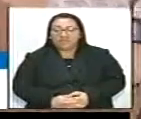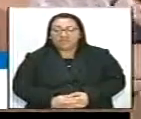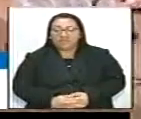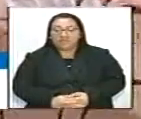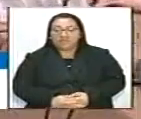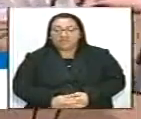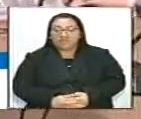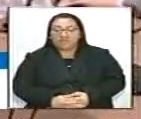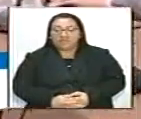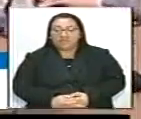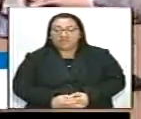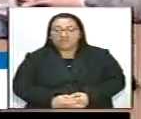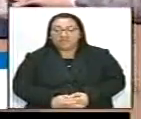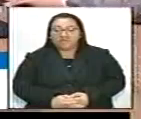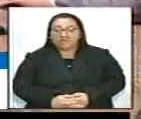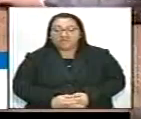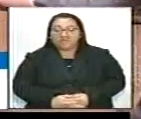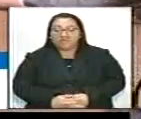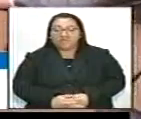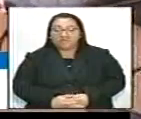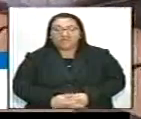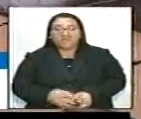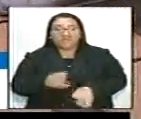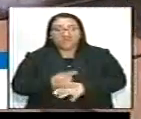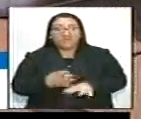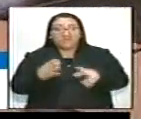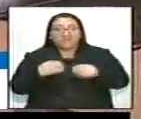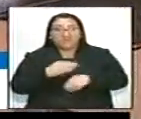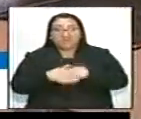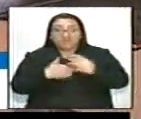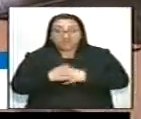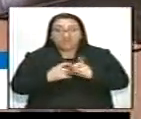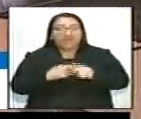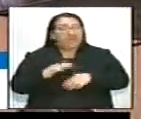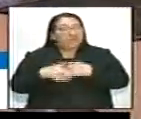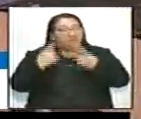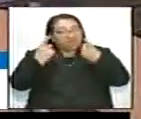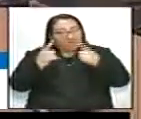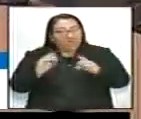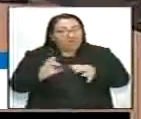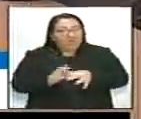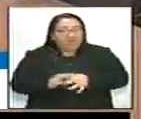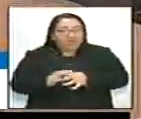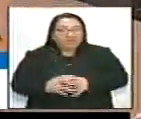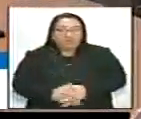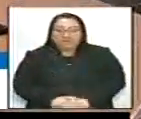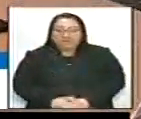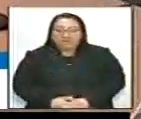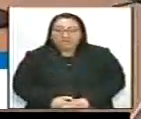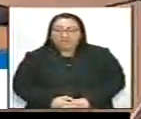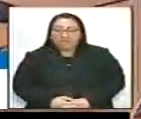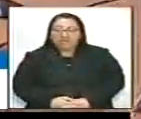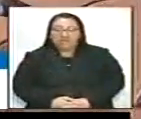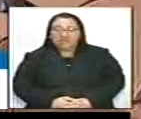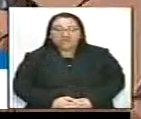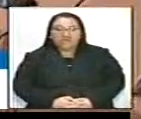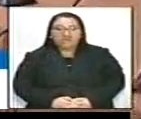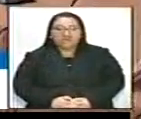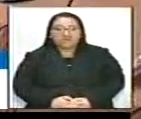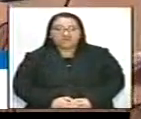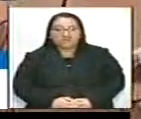¿En contra? ¿Abstención? Bien, visto el resultado y